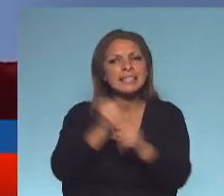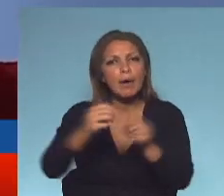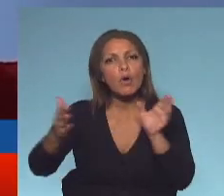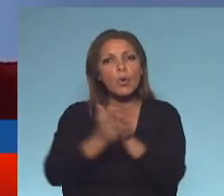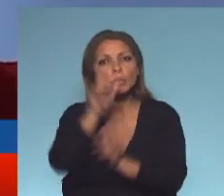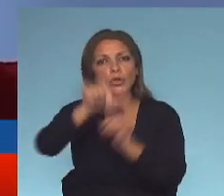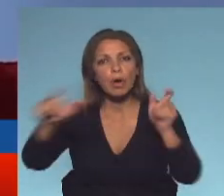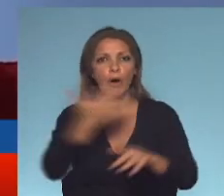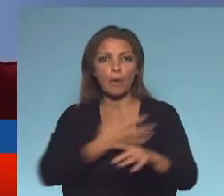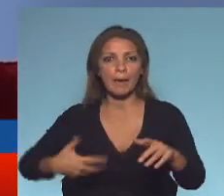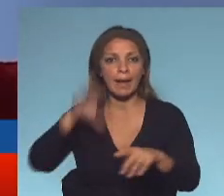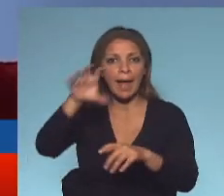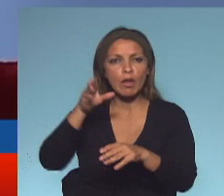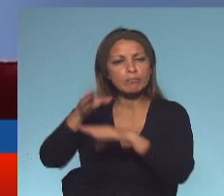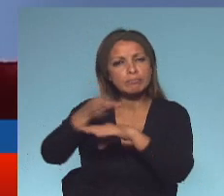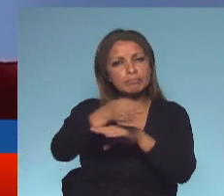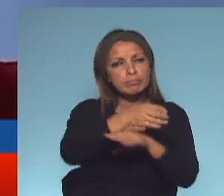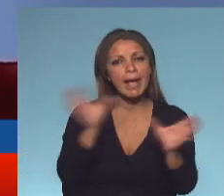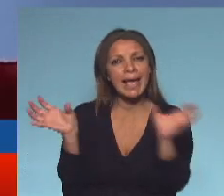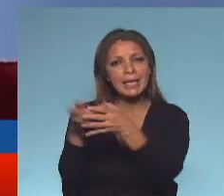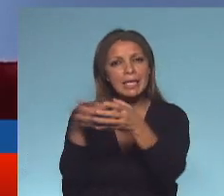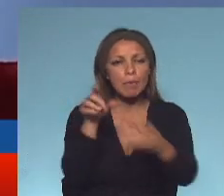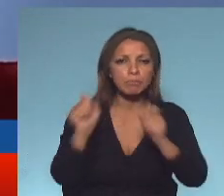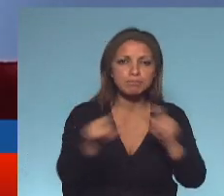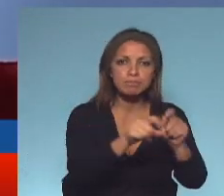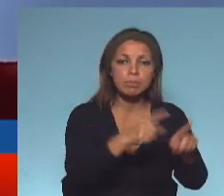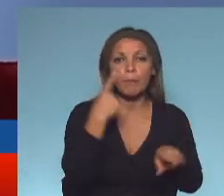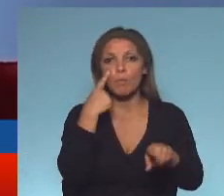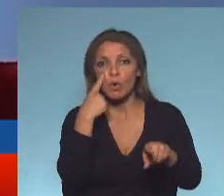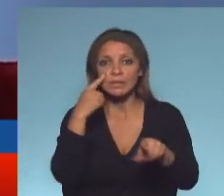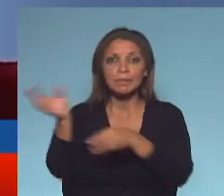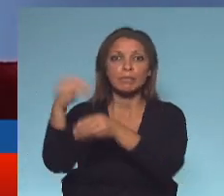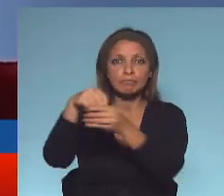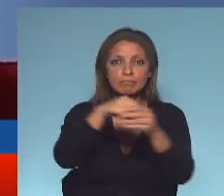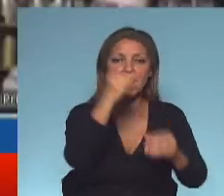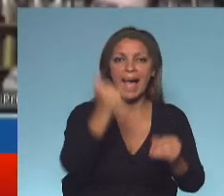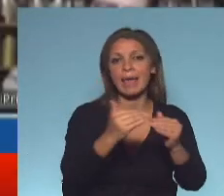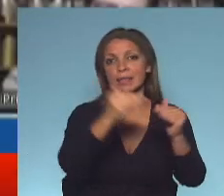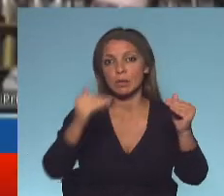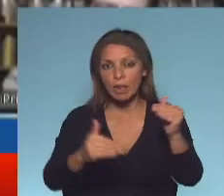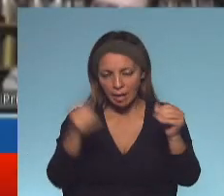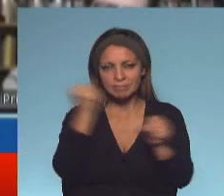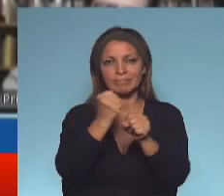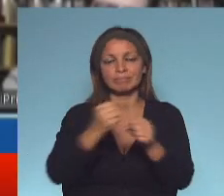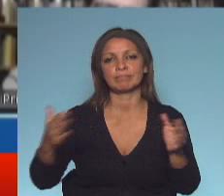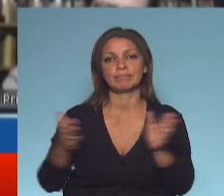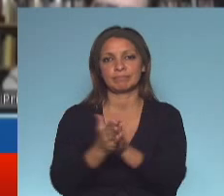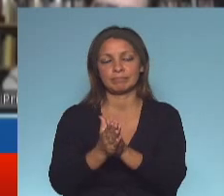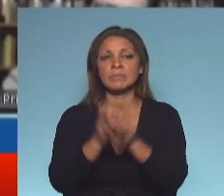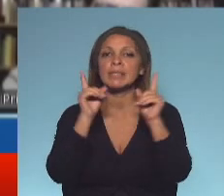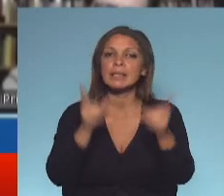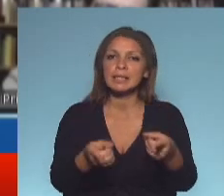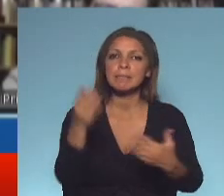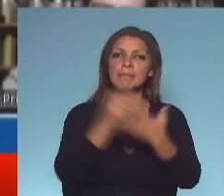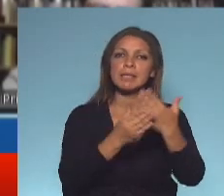gobernadores y sus equipos locales en cada una de las municipalidades en donde está esta desigualdad social. También trabajamos junto al